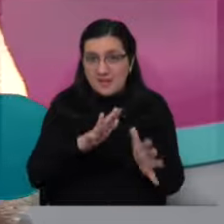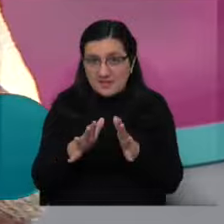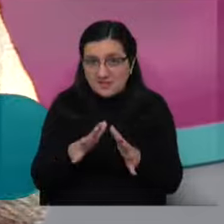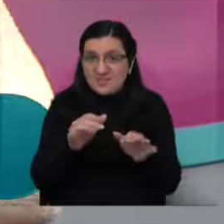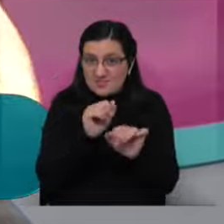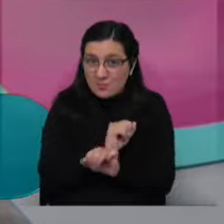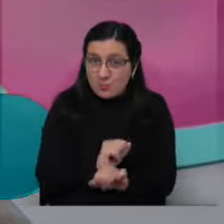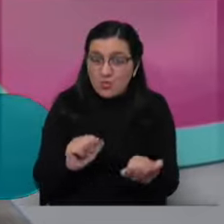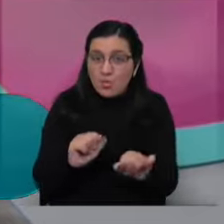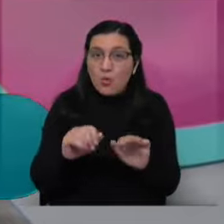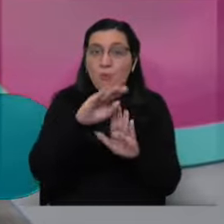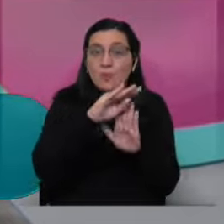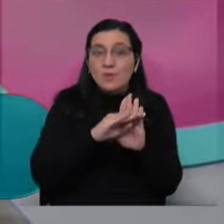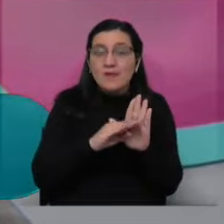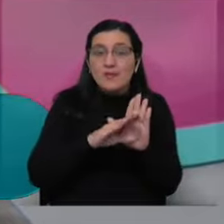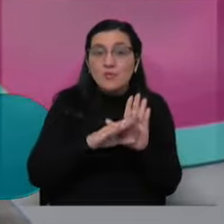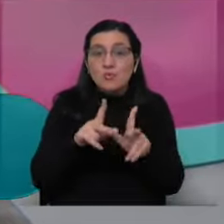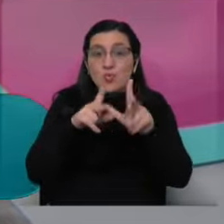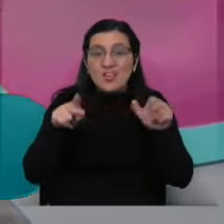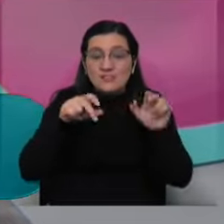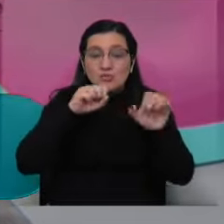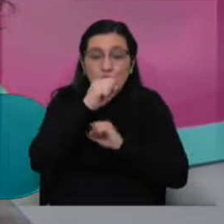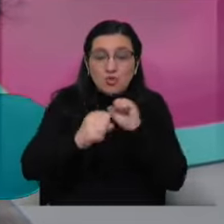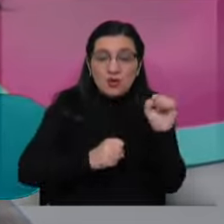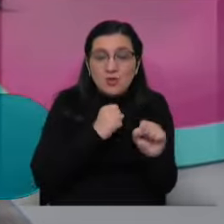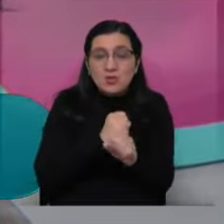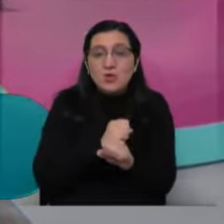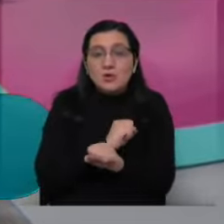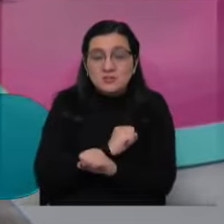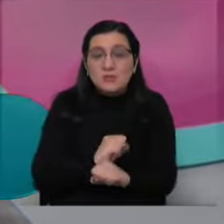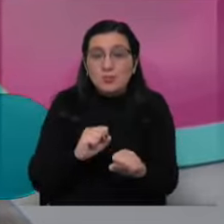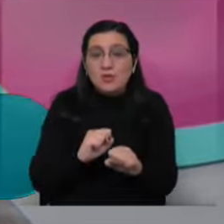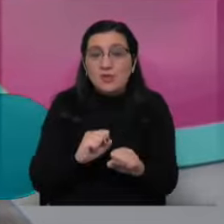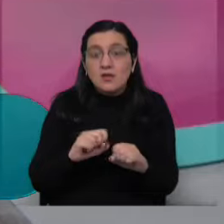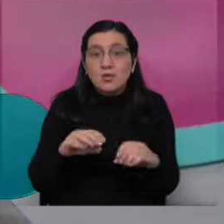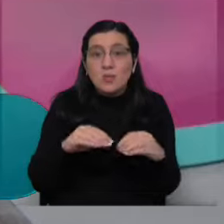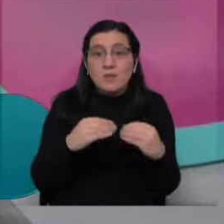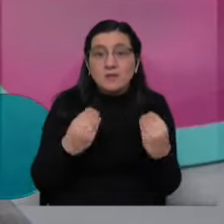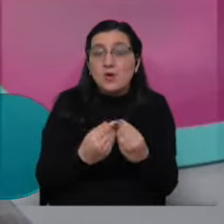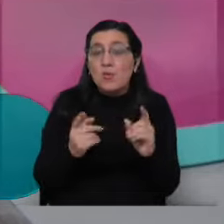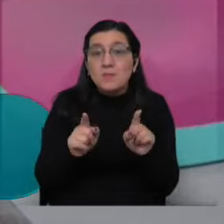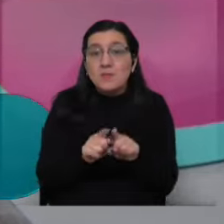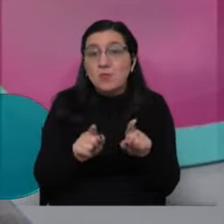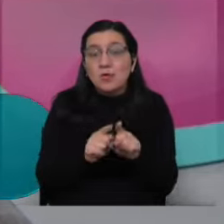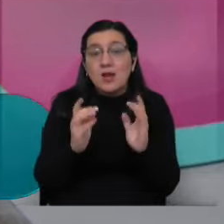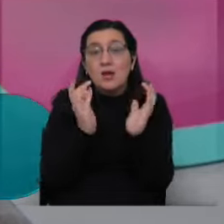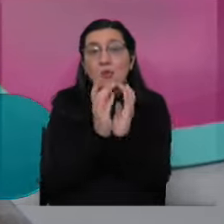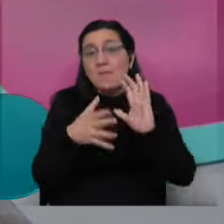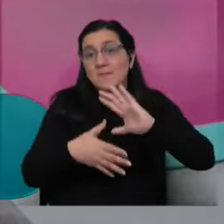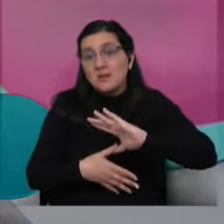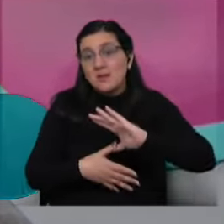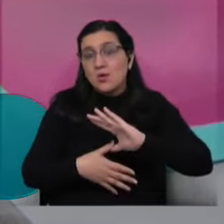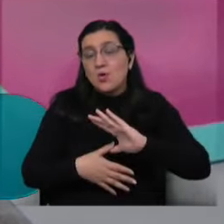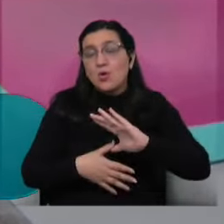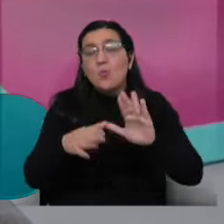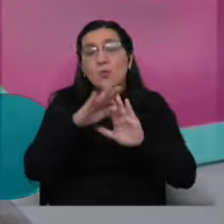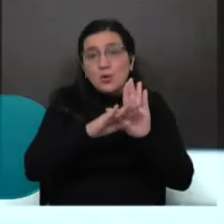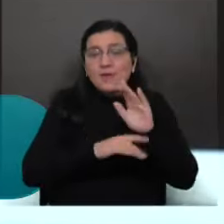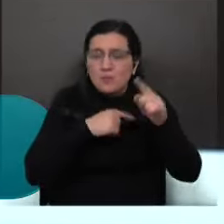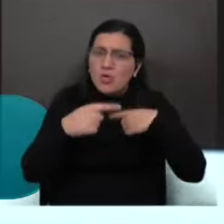un programa durante todo el año en el que se puedan completar esas esos estándares que se hicieron en la Copa América un programa sostenible